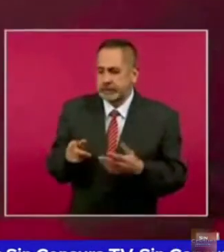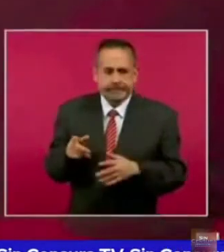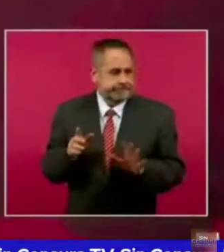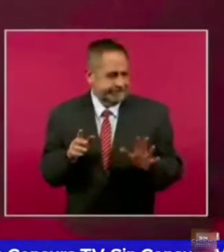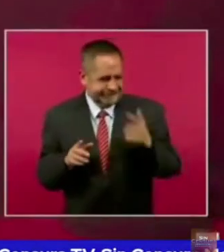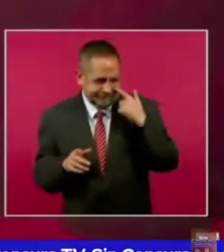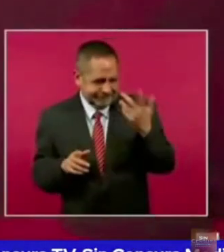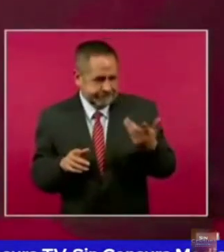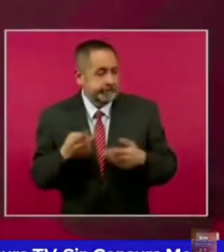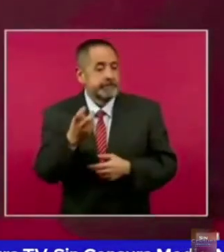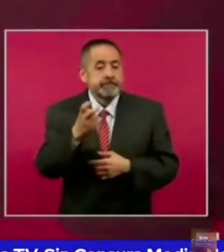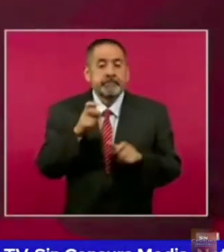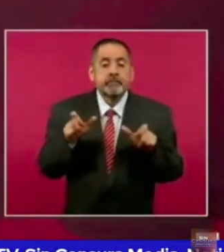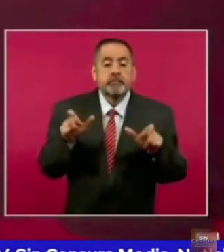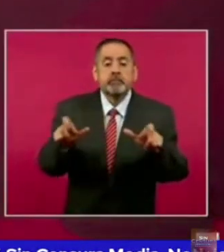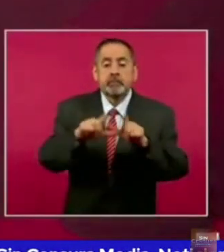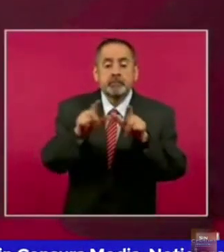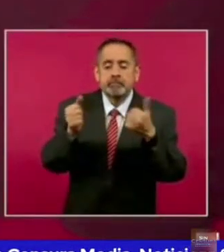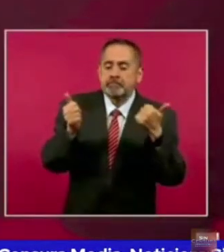la Defensa.